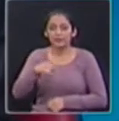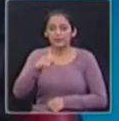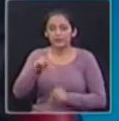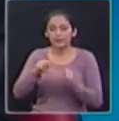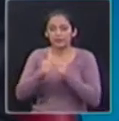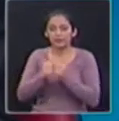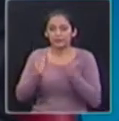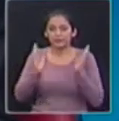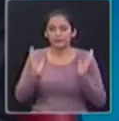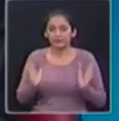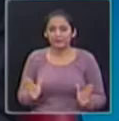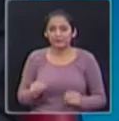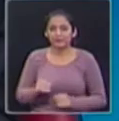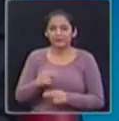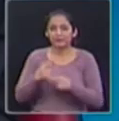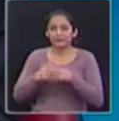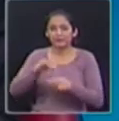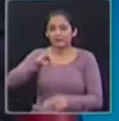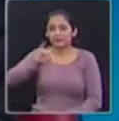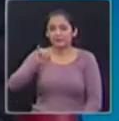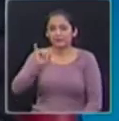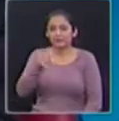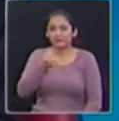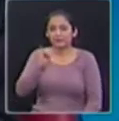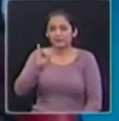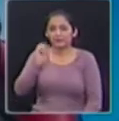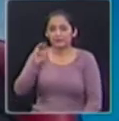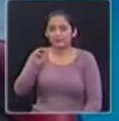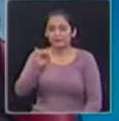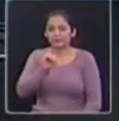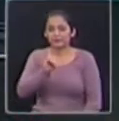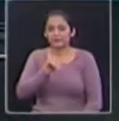del movimiento peninsular a propósito del tema de fiscalización de la asamblea